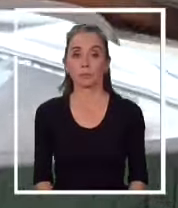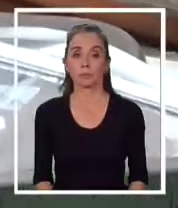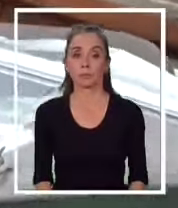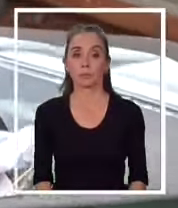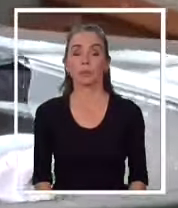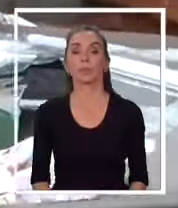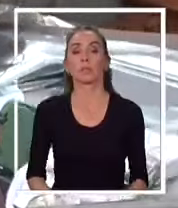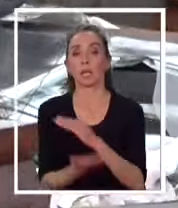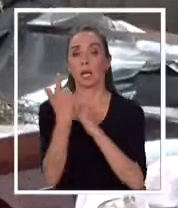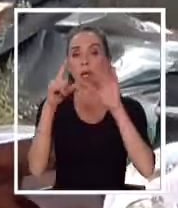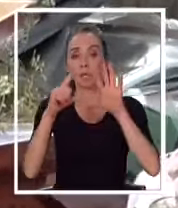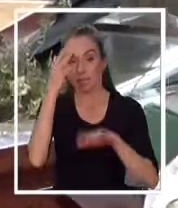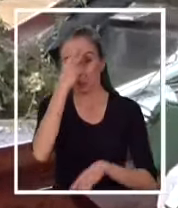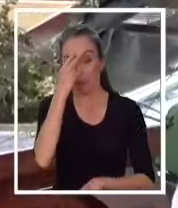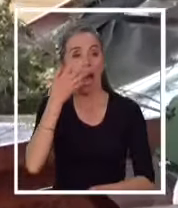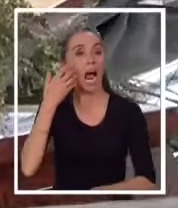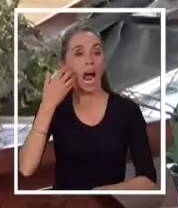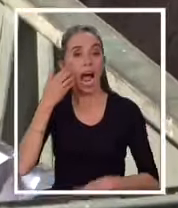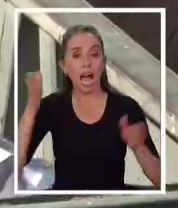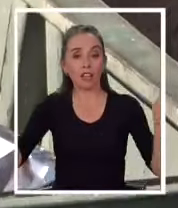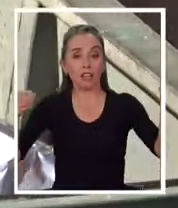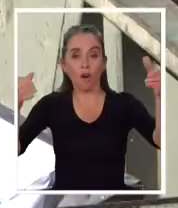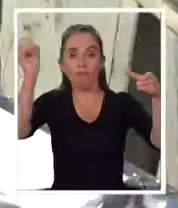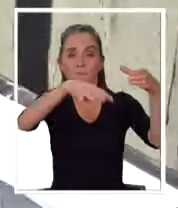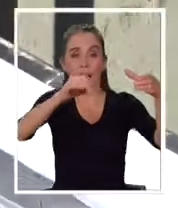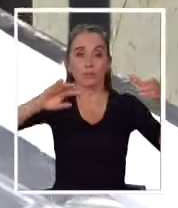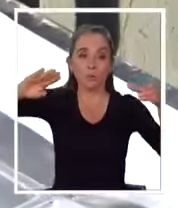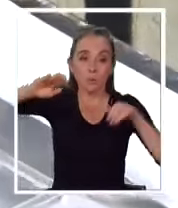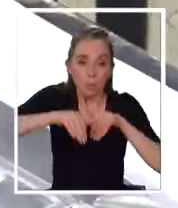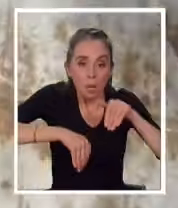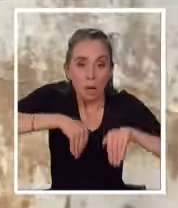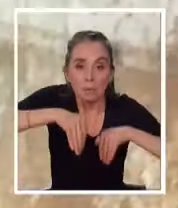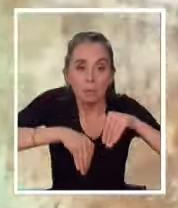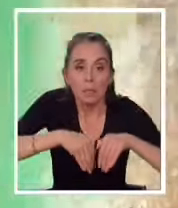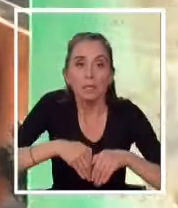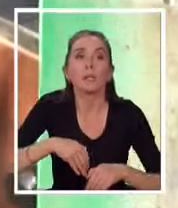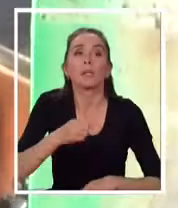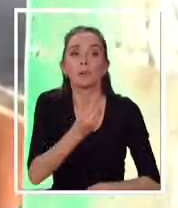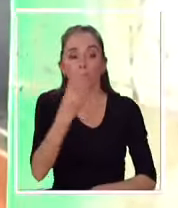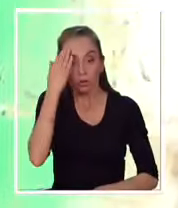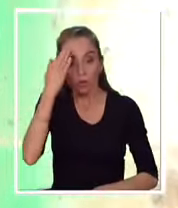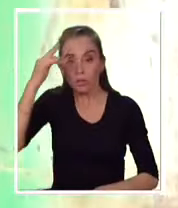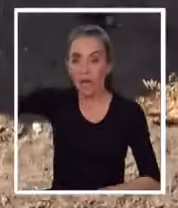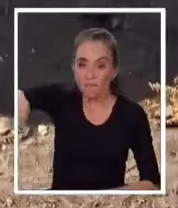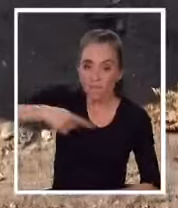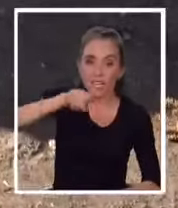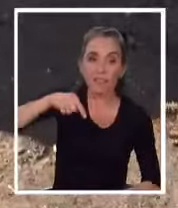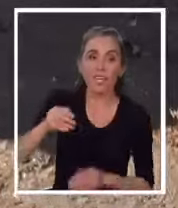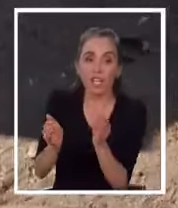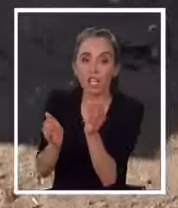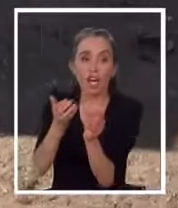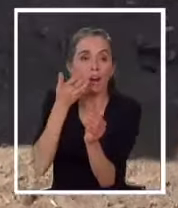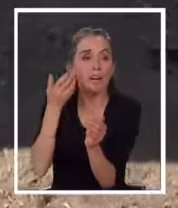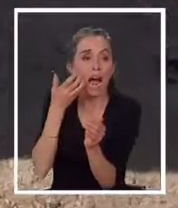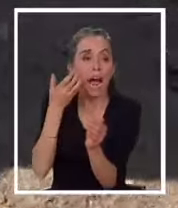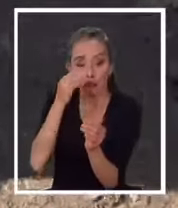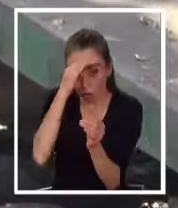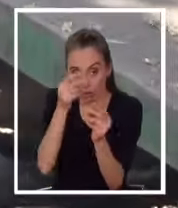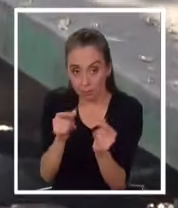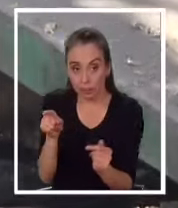El 17 de marzo un gato ronda este contenedor en una secuencia que se repetirá durante varios días. Este pequeño animal es, según